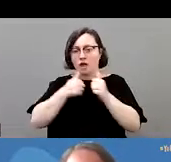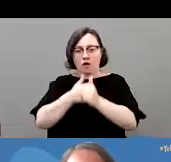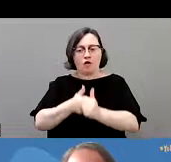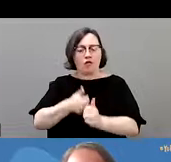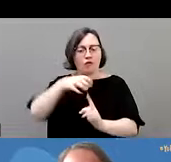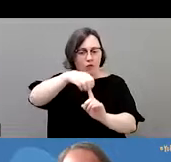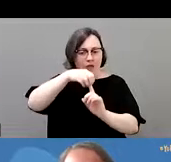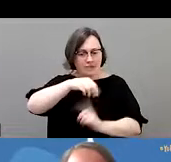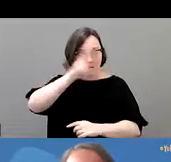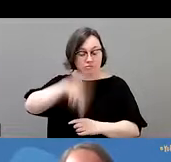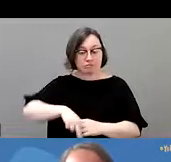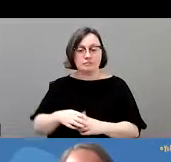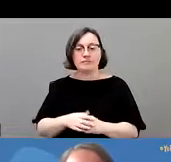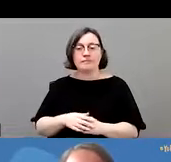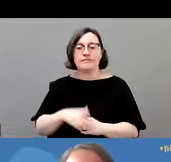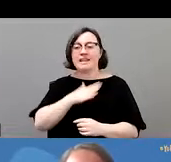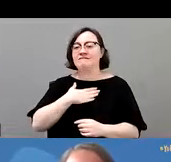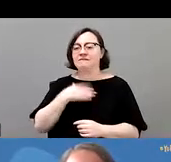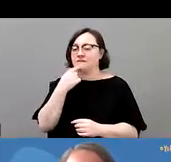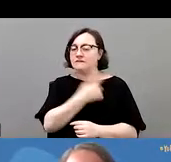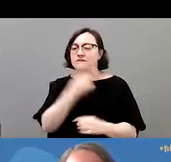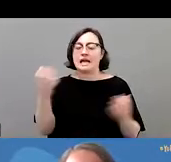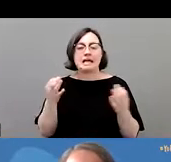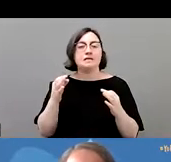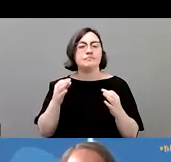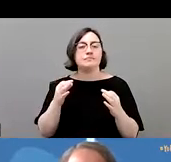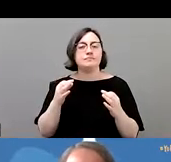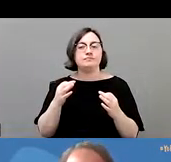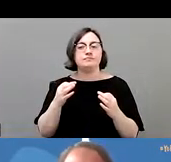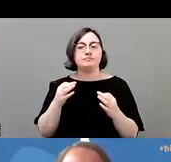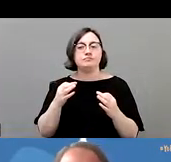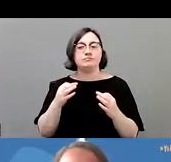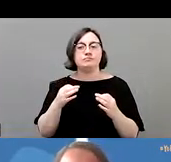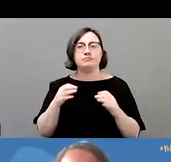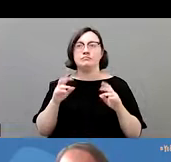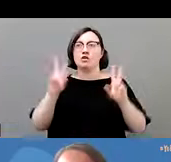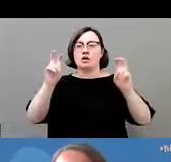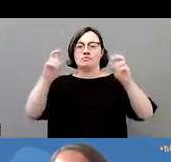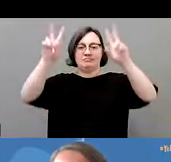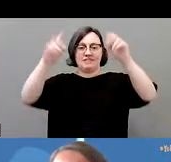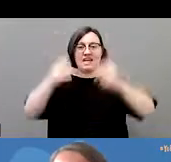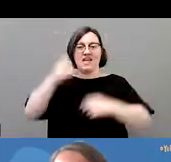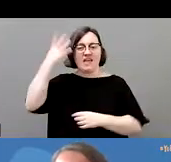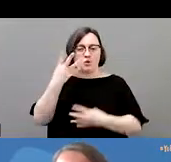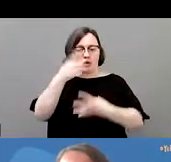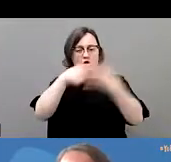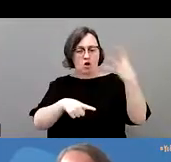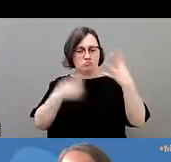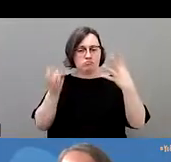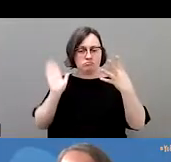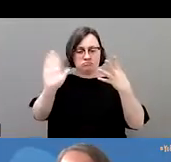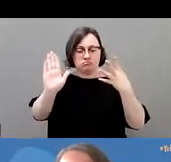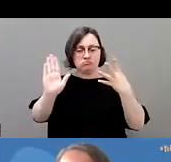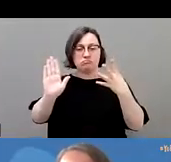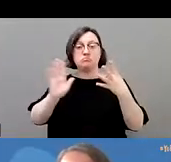fundamental. Entonces, lo que quiero es, sobre todo, lanzaros estas cuatro ideas, que en muchos de